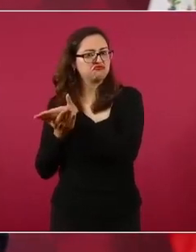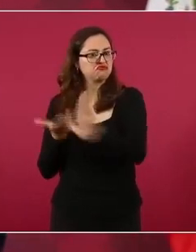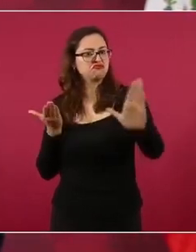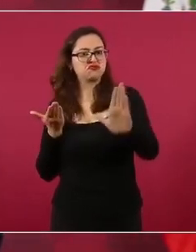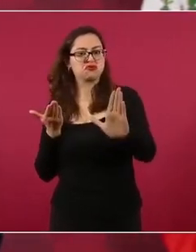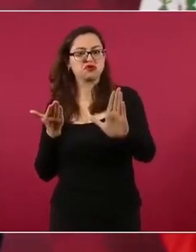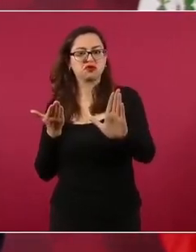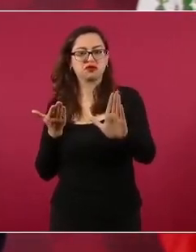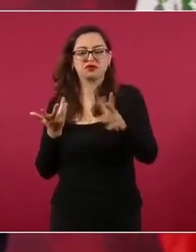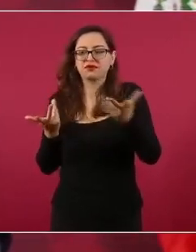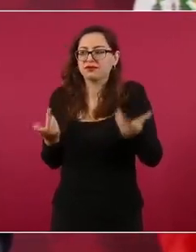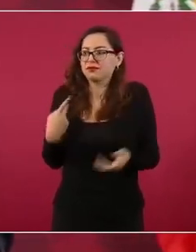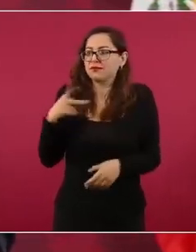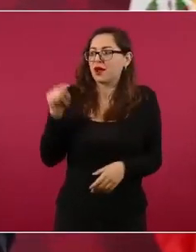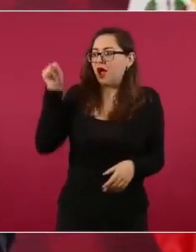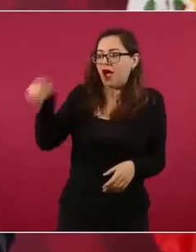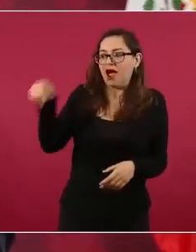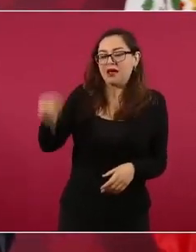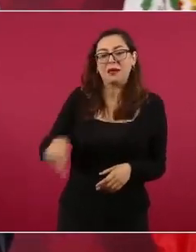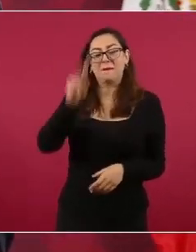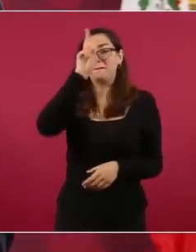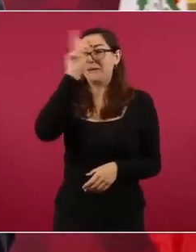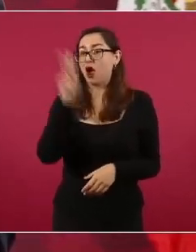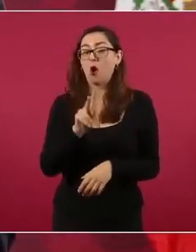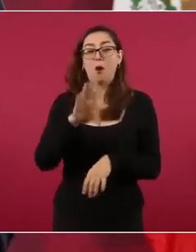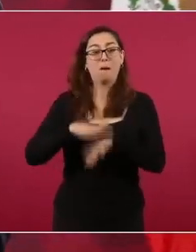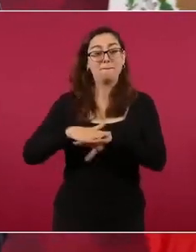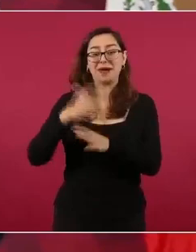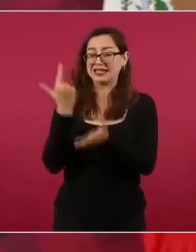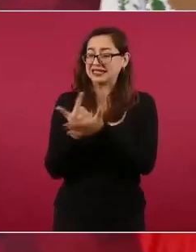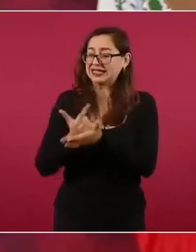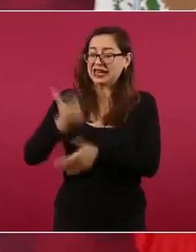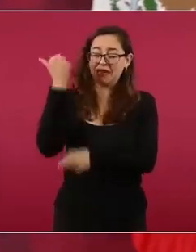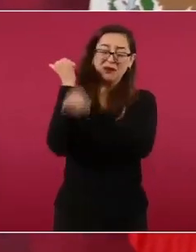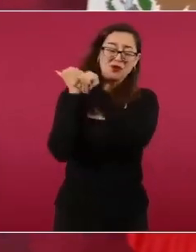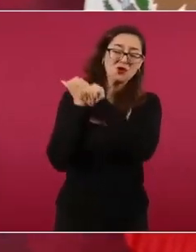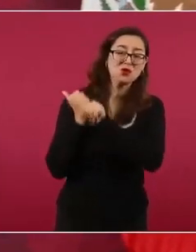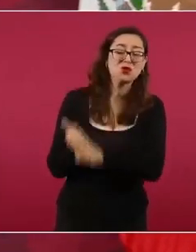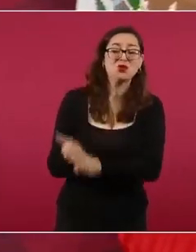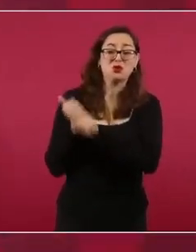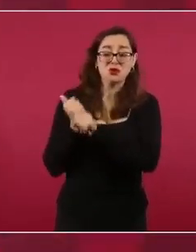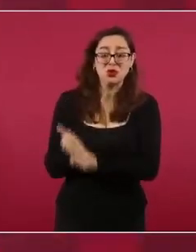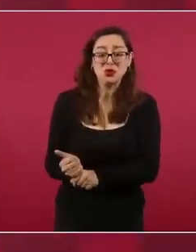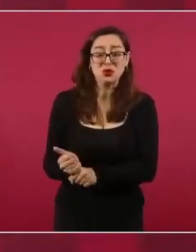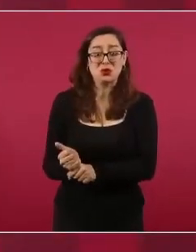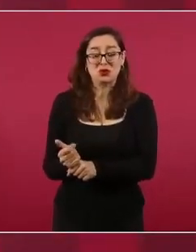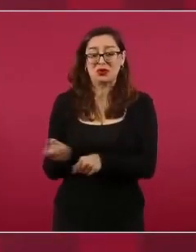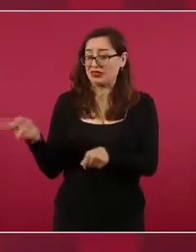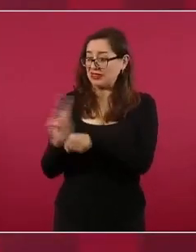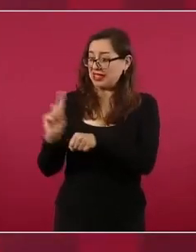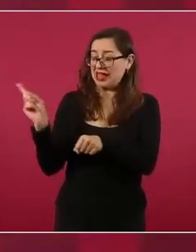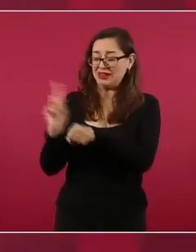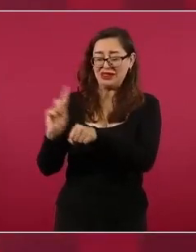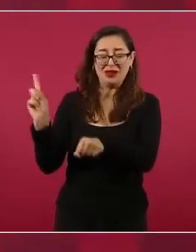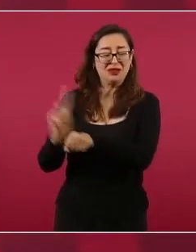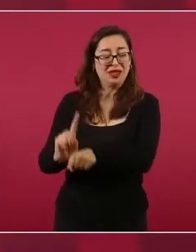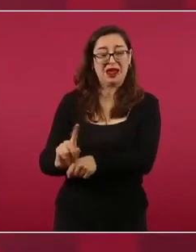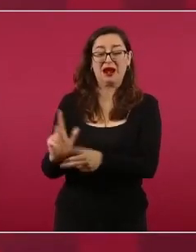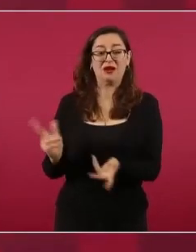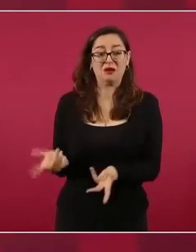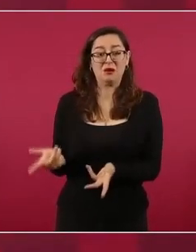Y en ese estado es lamentable porque hay un bloque de derecha, pero ahí es de